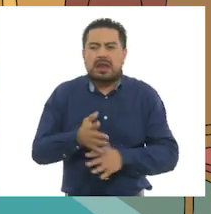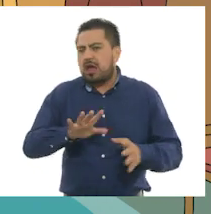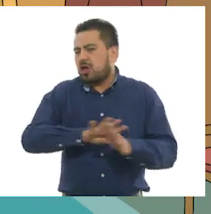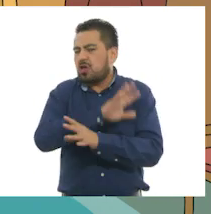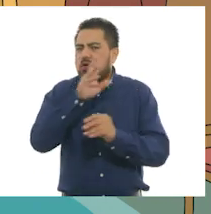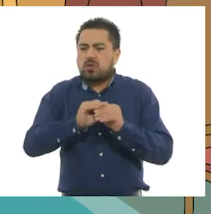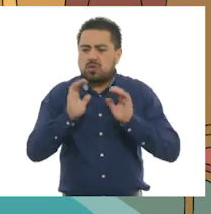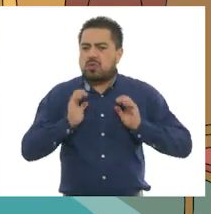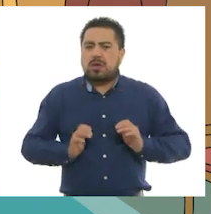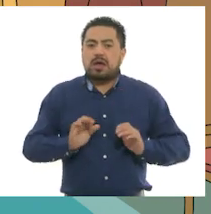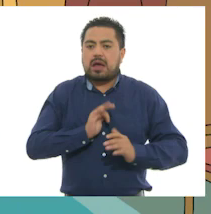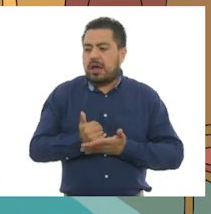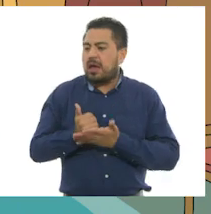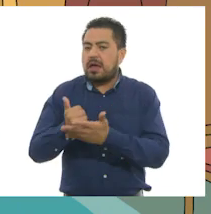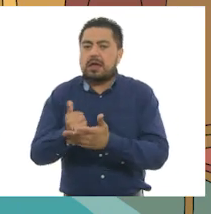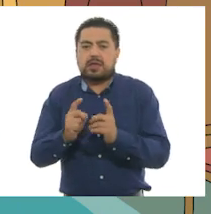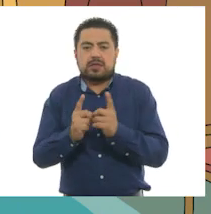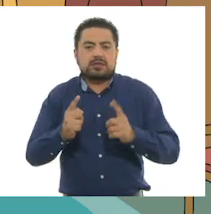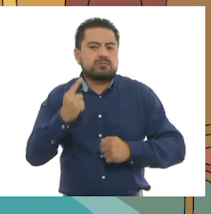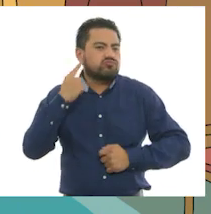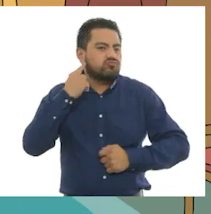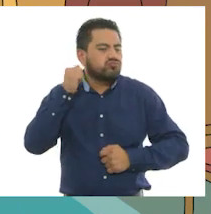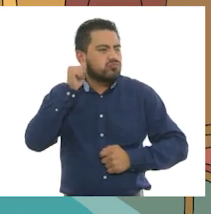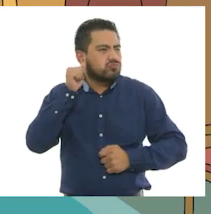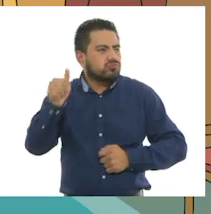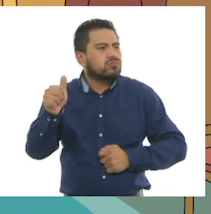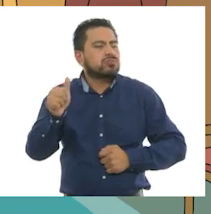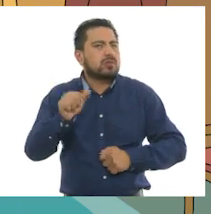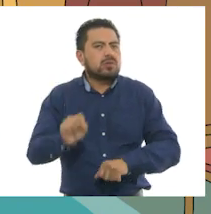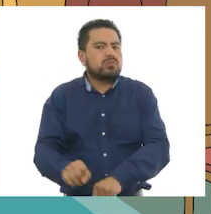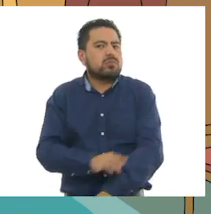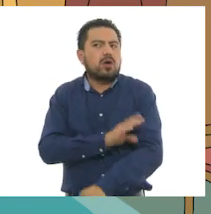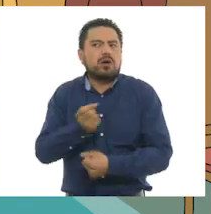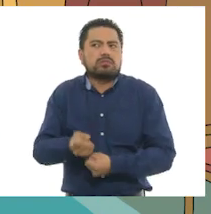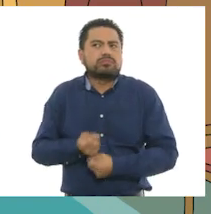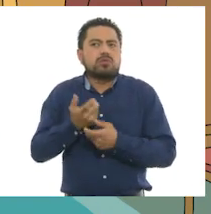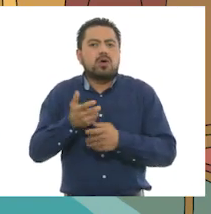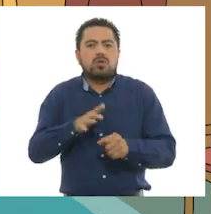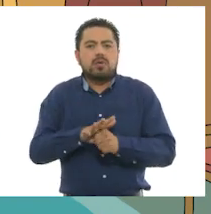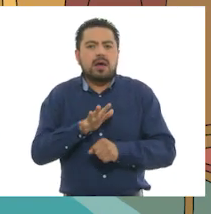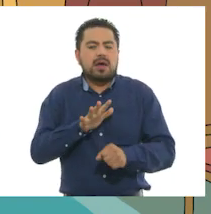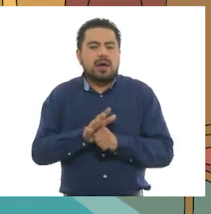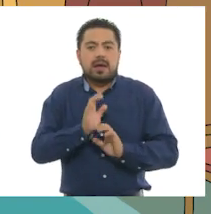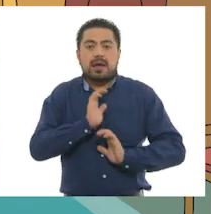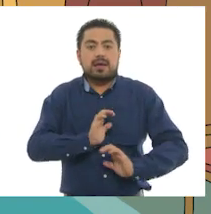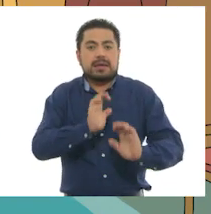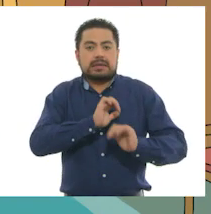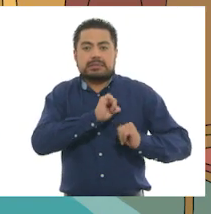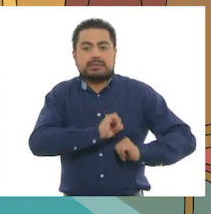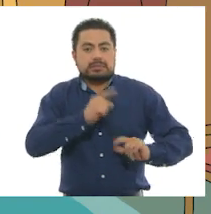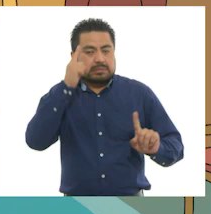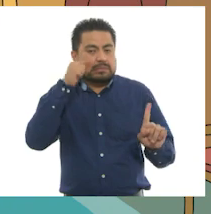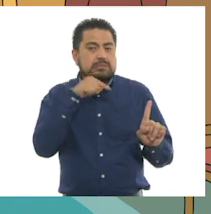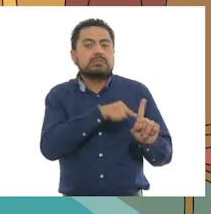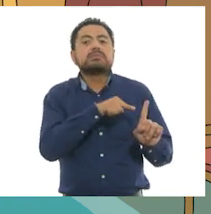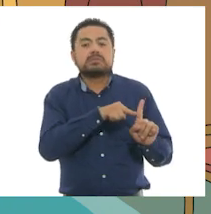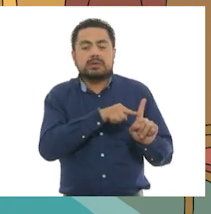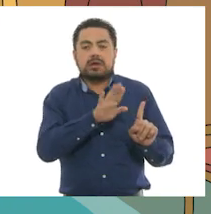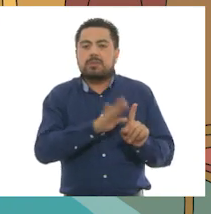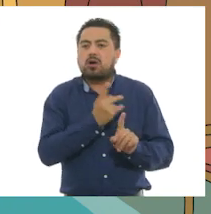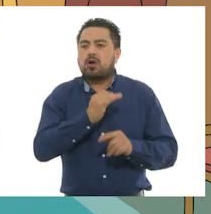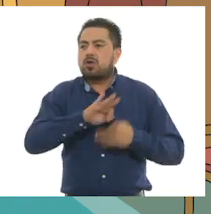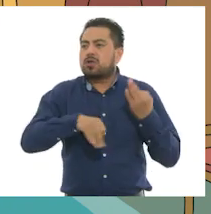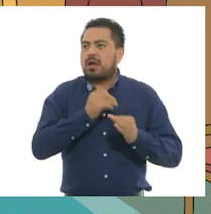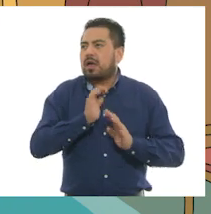también les ayuda a desarrollar la audición y a poder expresar sus emociones mediante las canciones o las melodías, ¿no? Porque pues no son